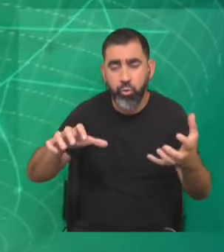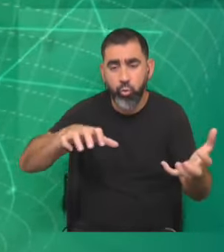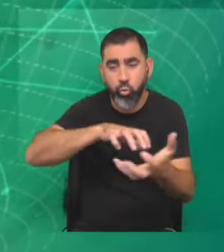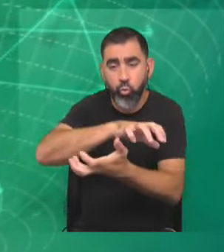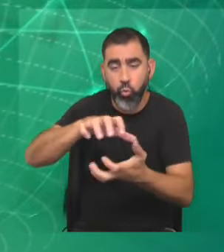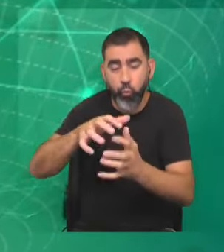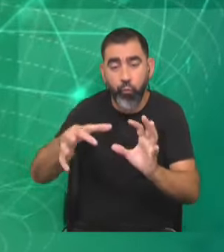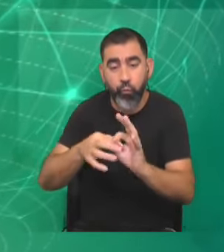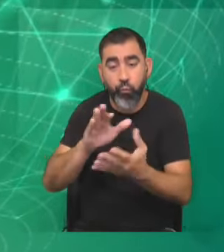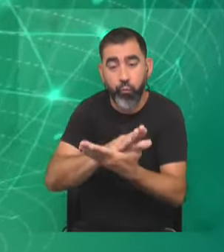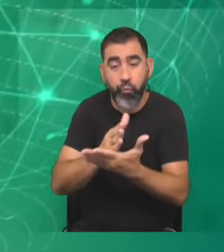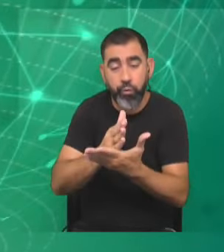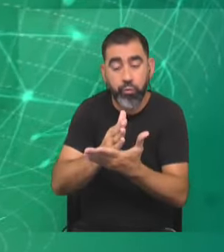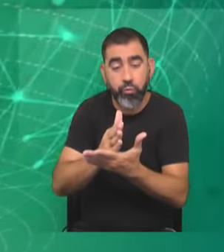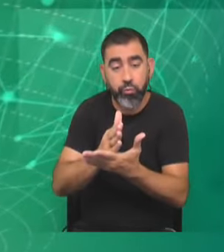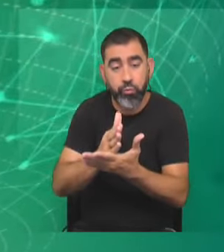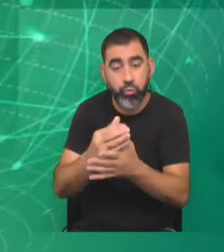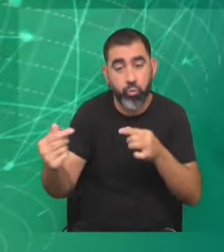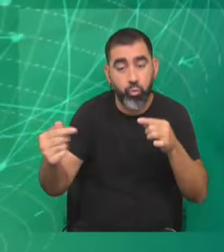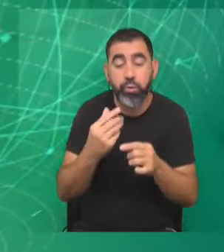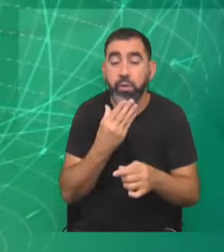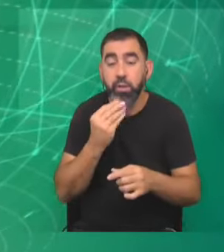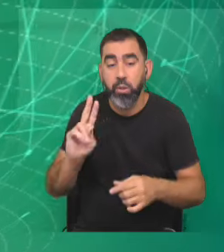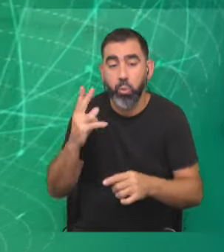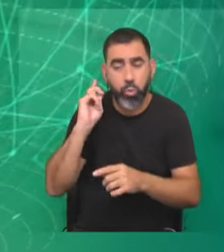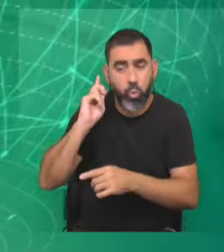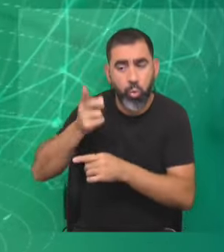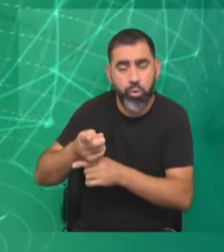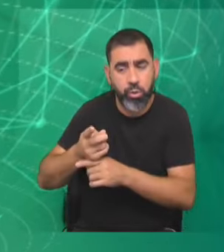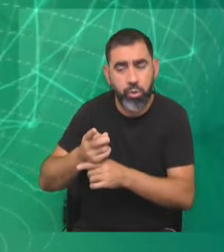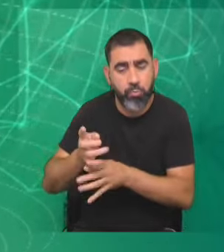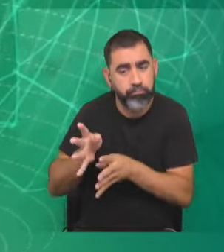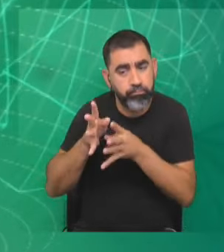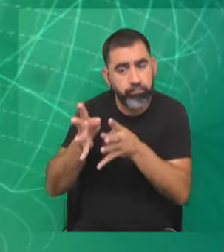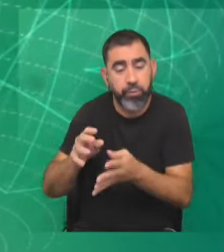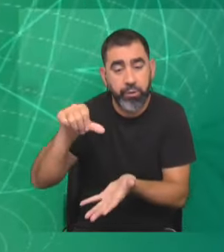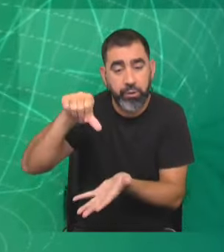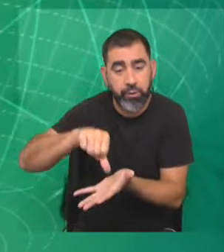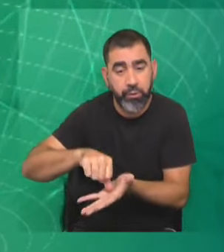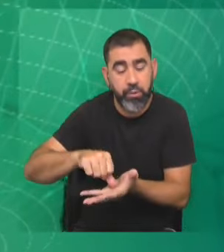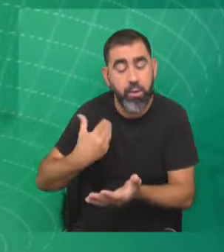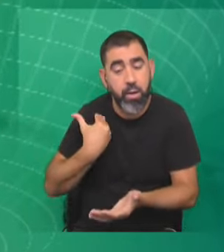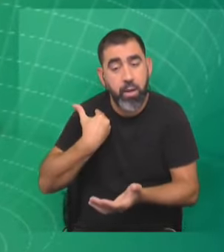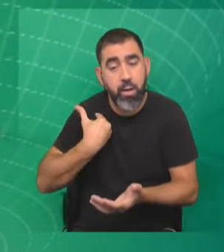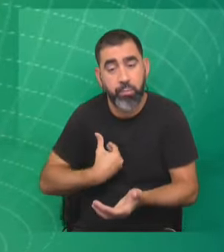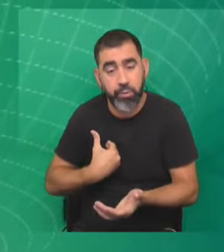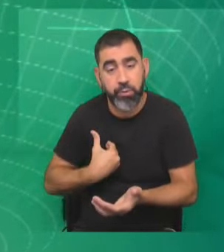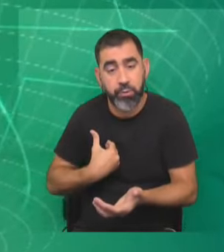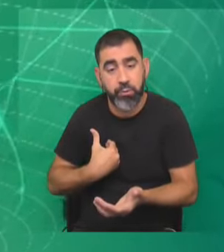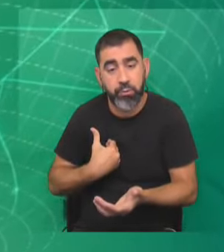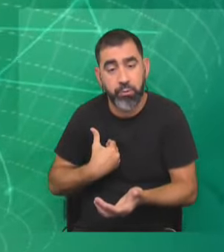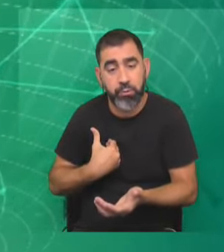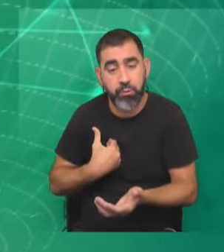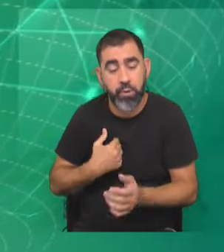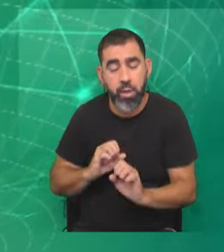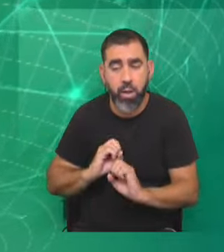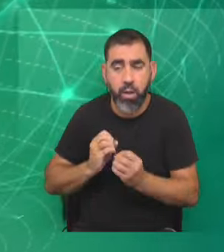en medio oriente y el reciente ataque en contra de Israel Uruguay condena el uso de la fuerza por parte de Irán y lamenta as lo vemos en este comunicado que ven